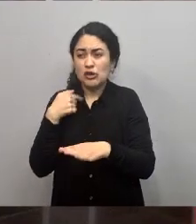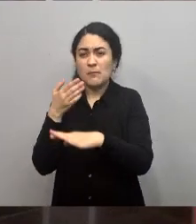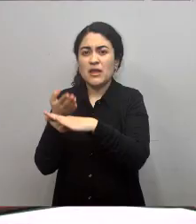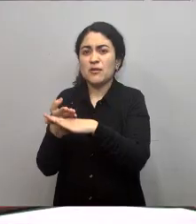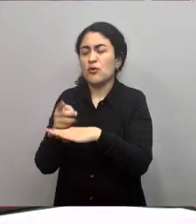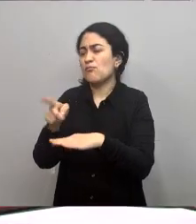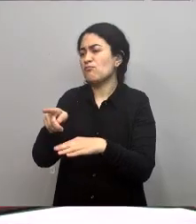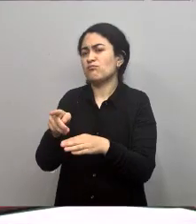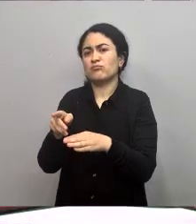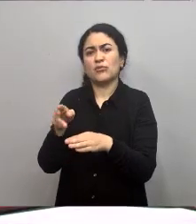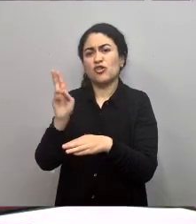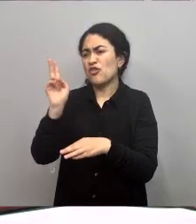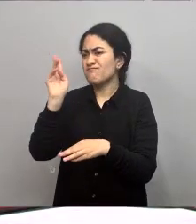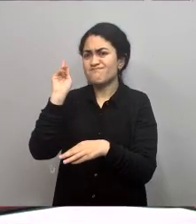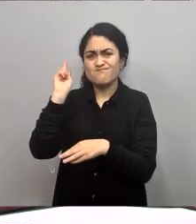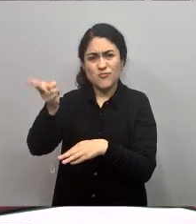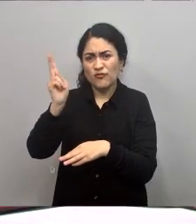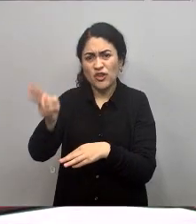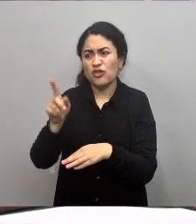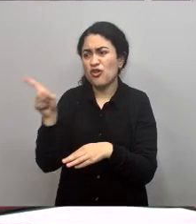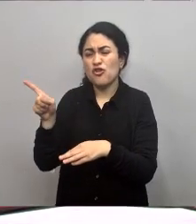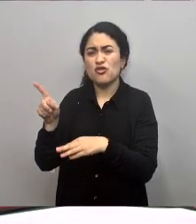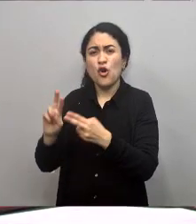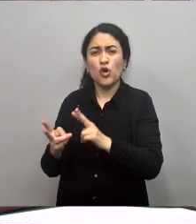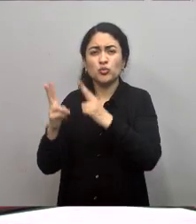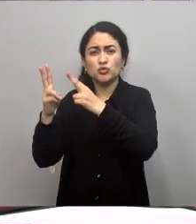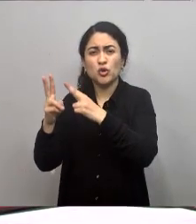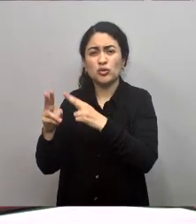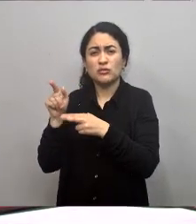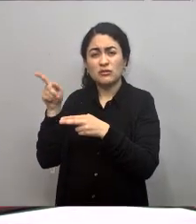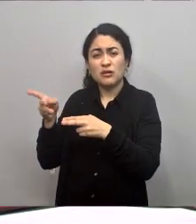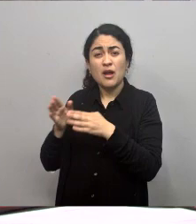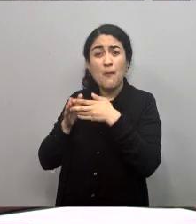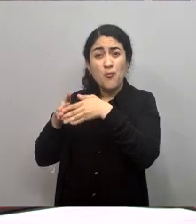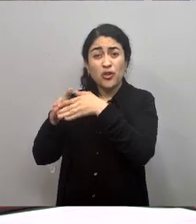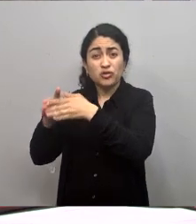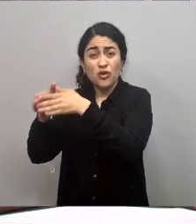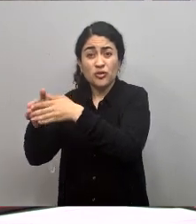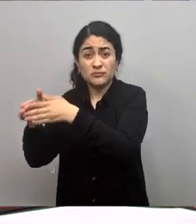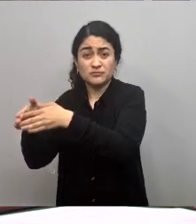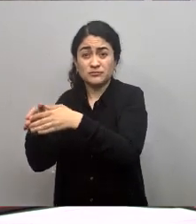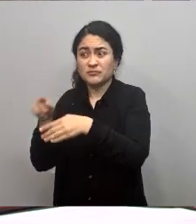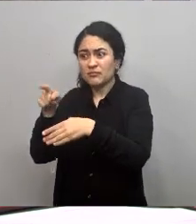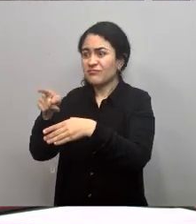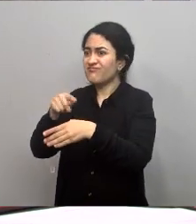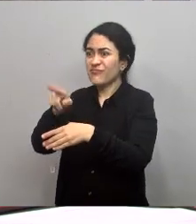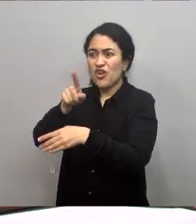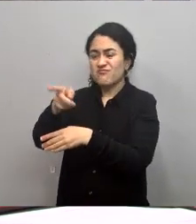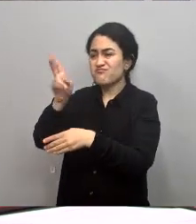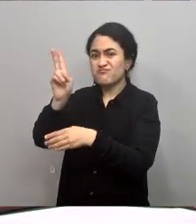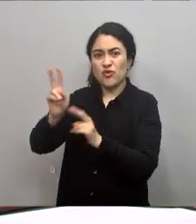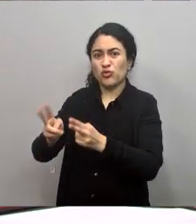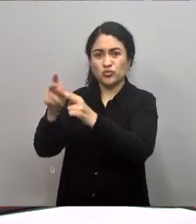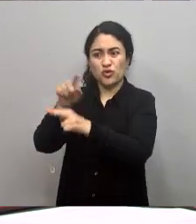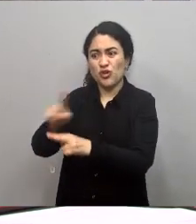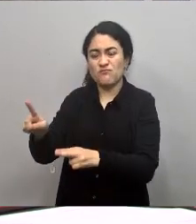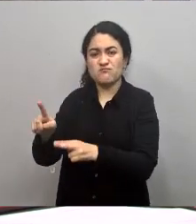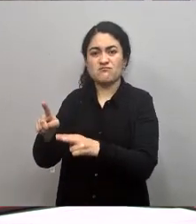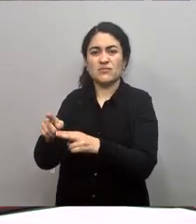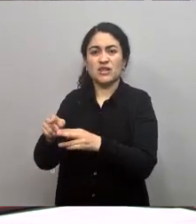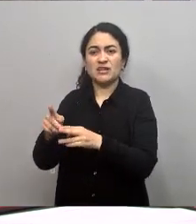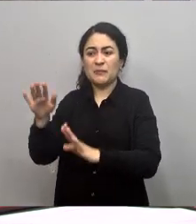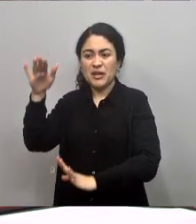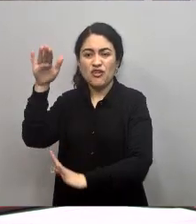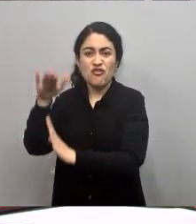no autorice la ampliación del puerto de Oxiquim, porque él es el que tiene la última palabra, y que además congele cualquier permiso